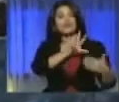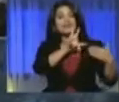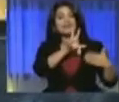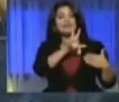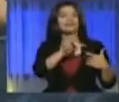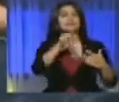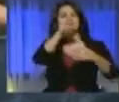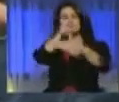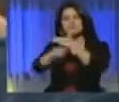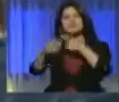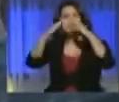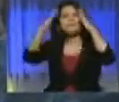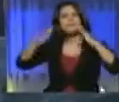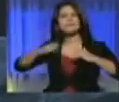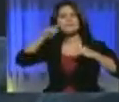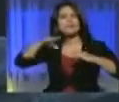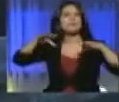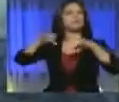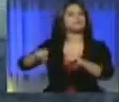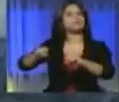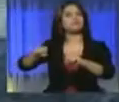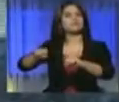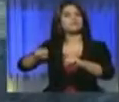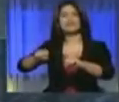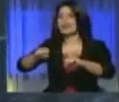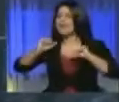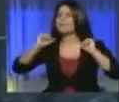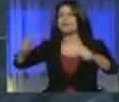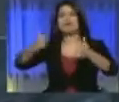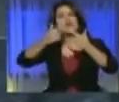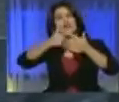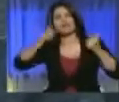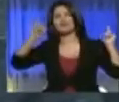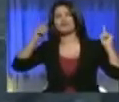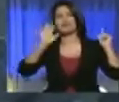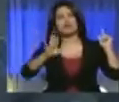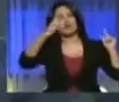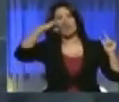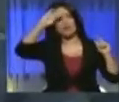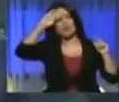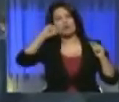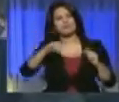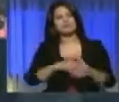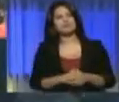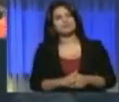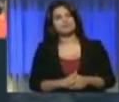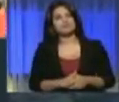cuartel Moncada y el surgimiento de la generación del centenario en Cuba.